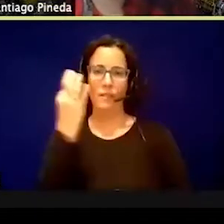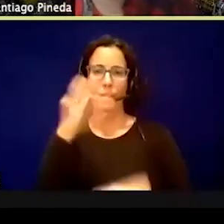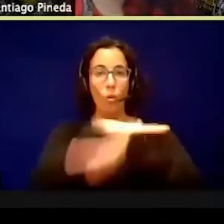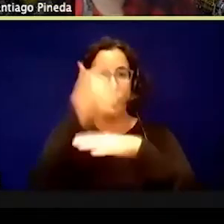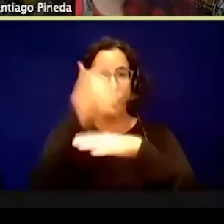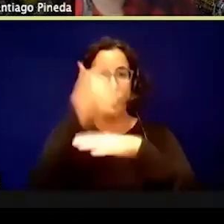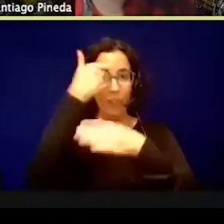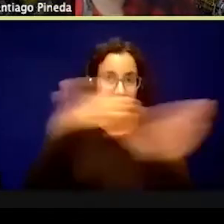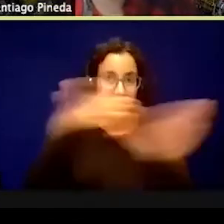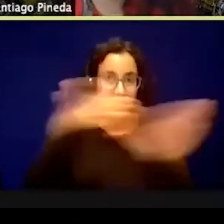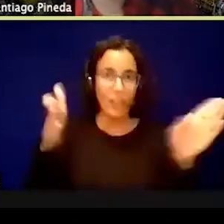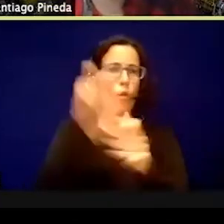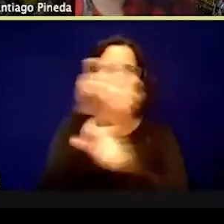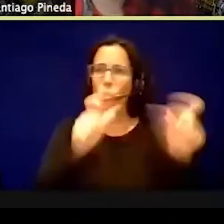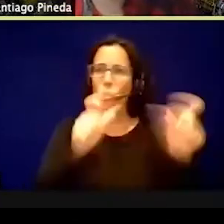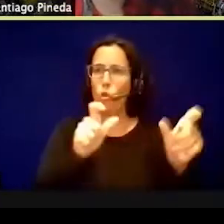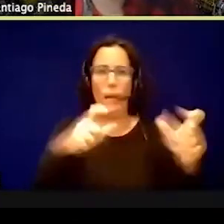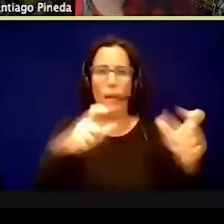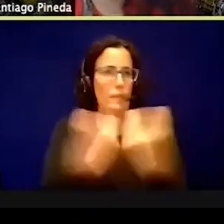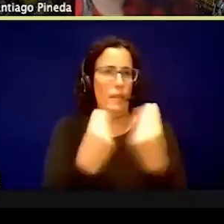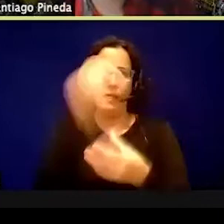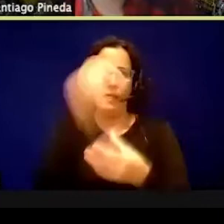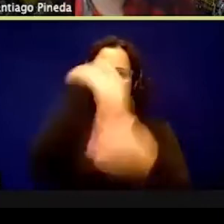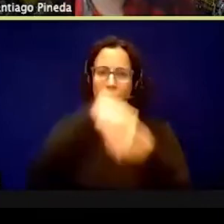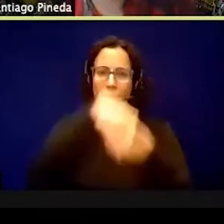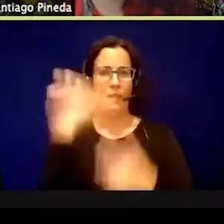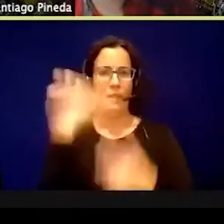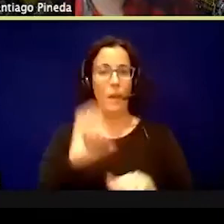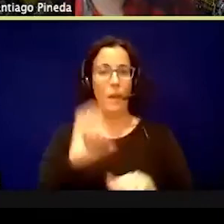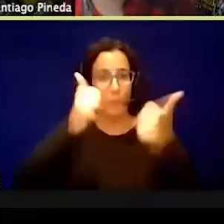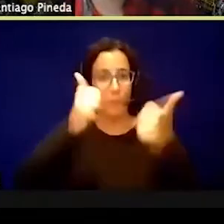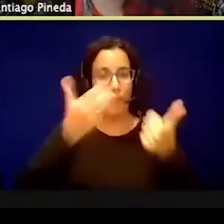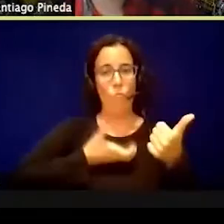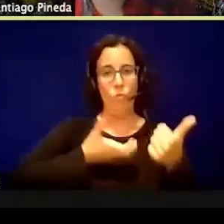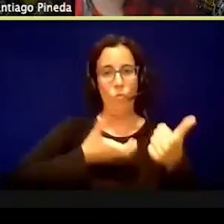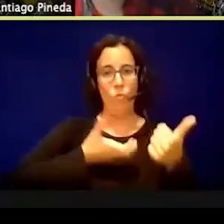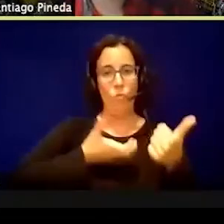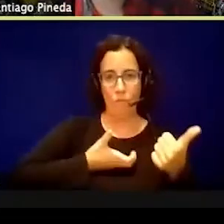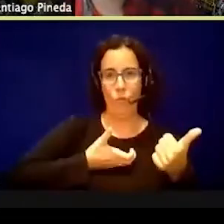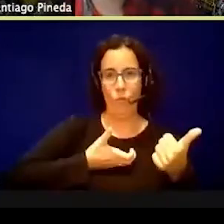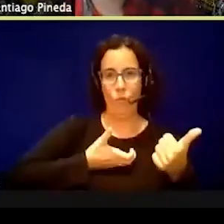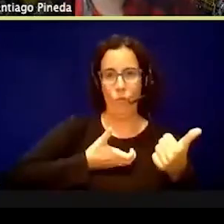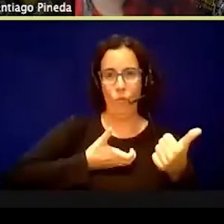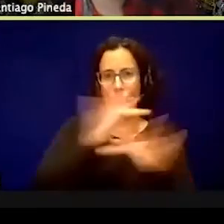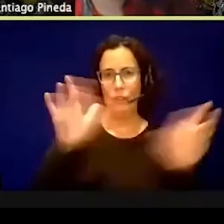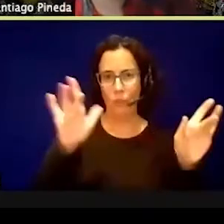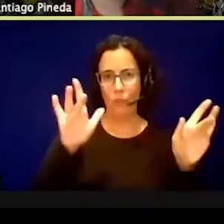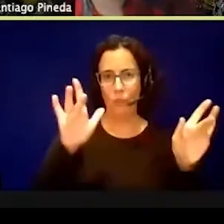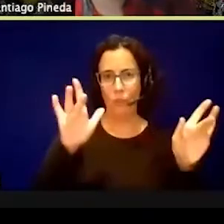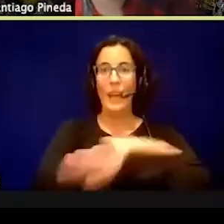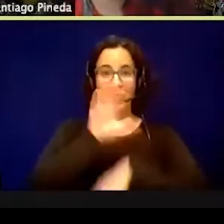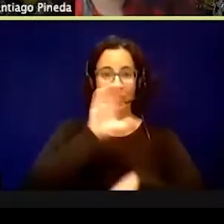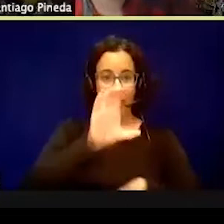pero hay que empezar por los municipios, con la concientización, con el Estado y con la Federación.